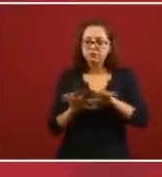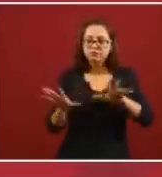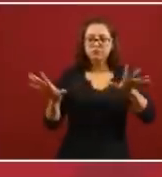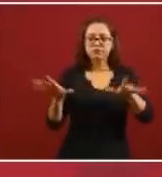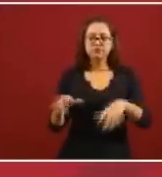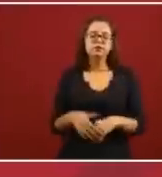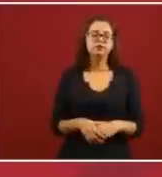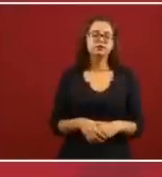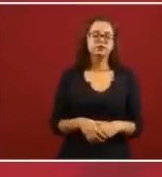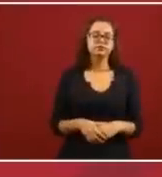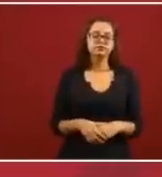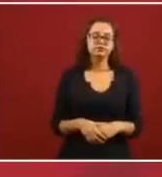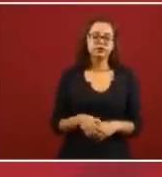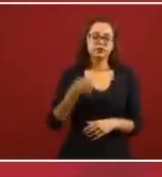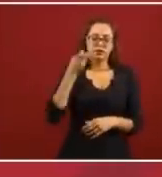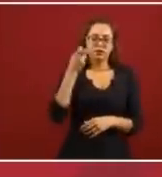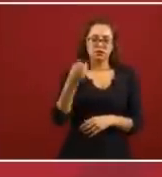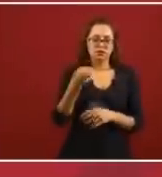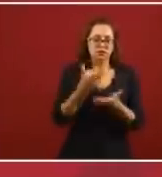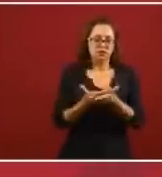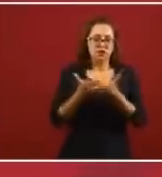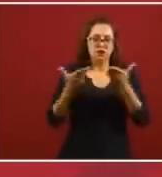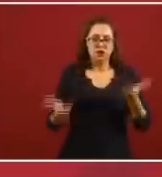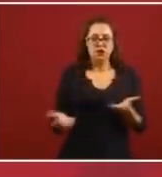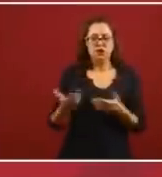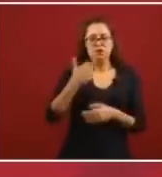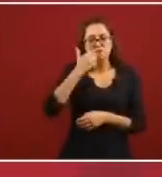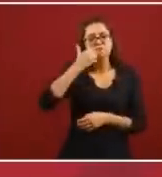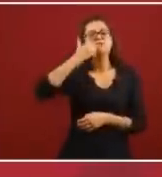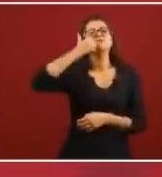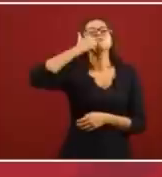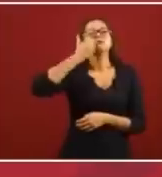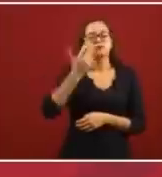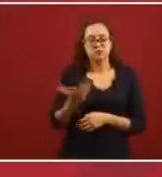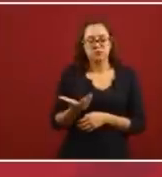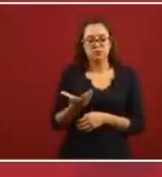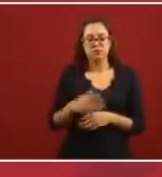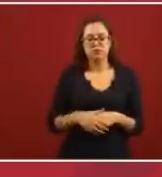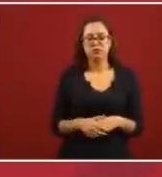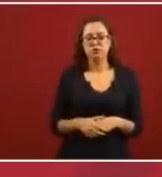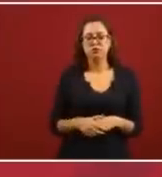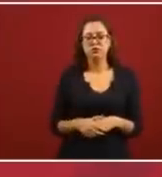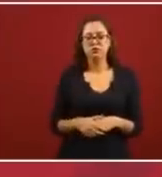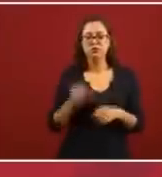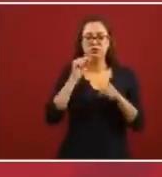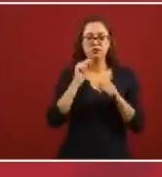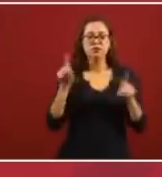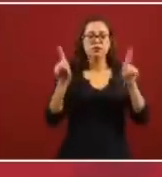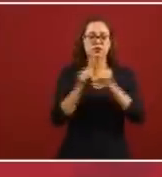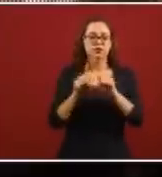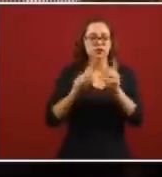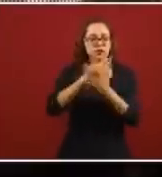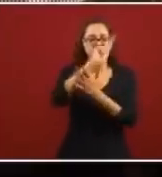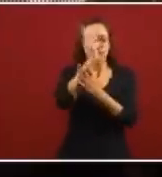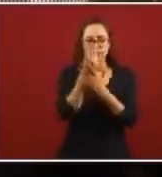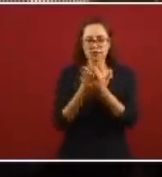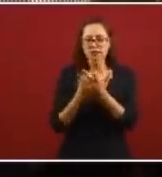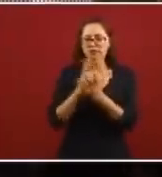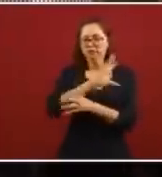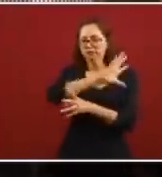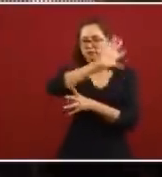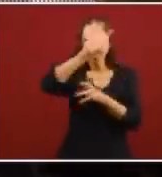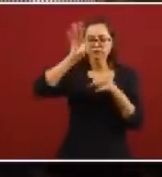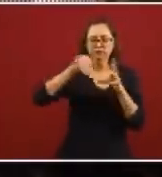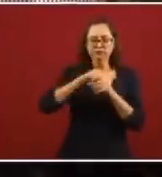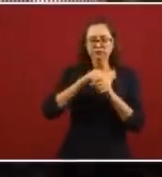Eso es lo que se está ahora buscando, y que haya programas integrales para